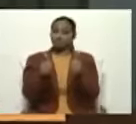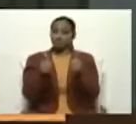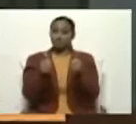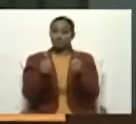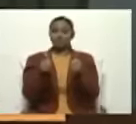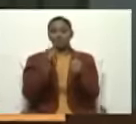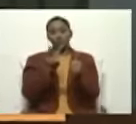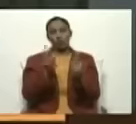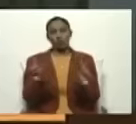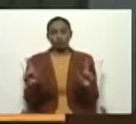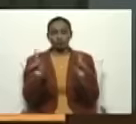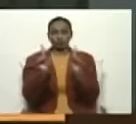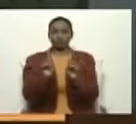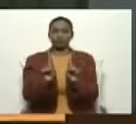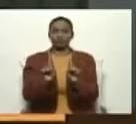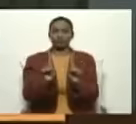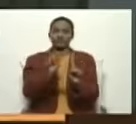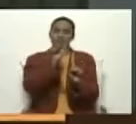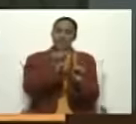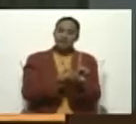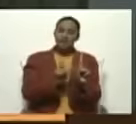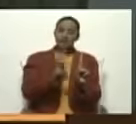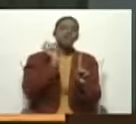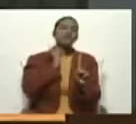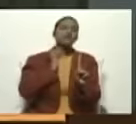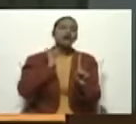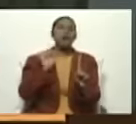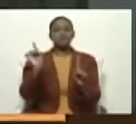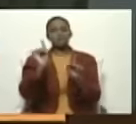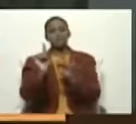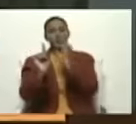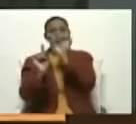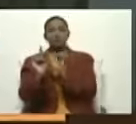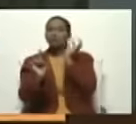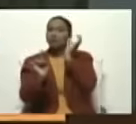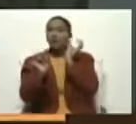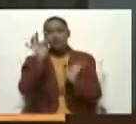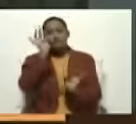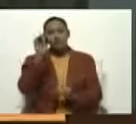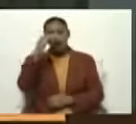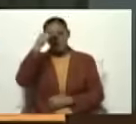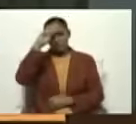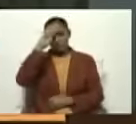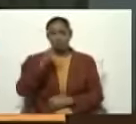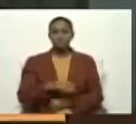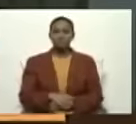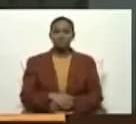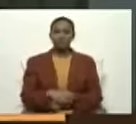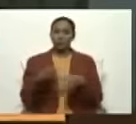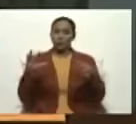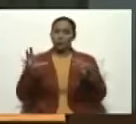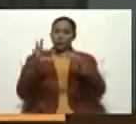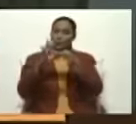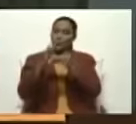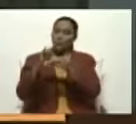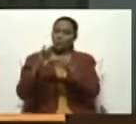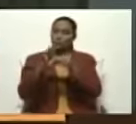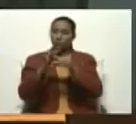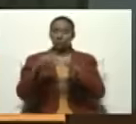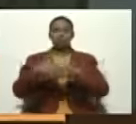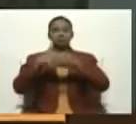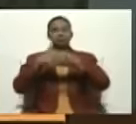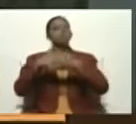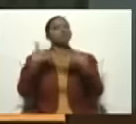general de la República de Cuba, Yamila Peña. Lazos estratégicos en pro de avanzar en